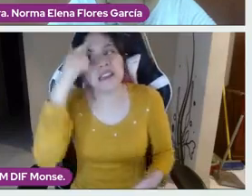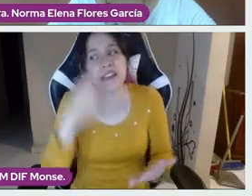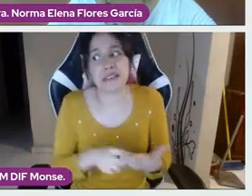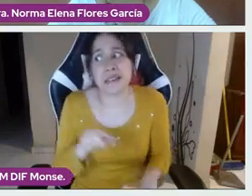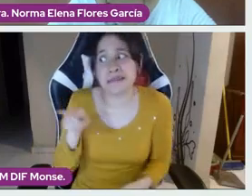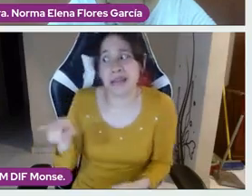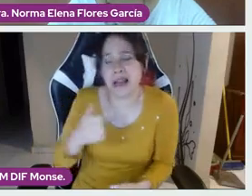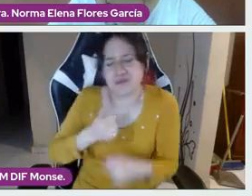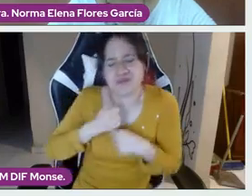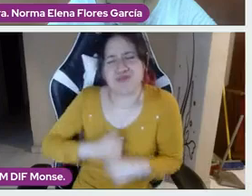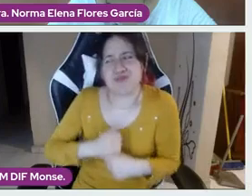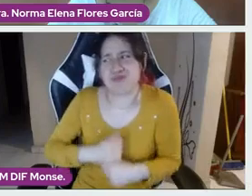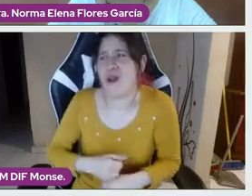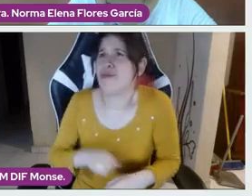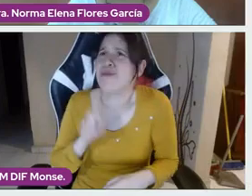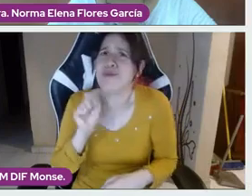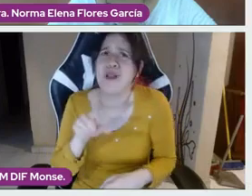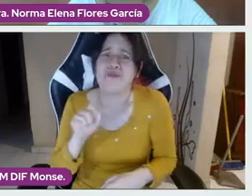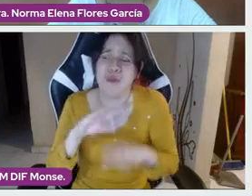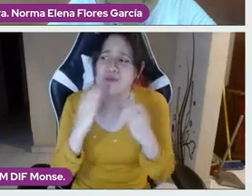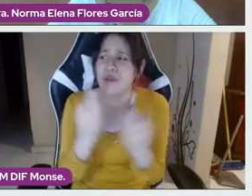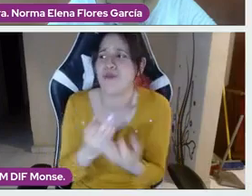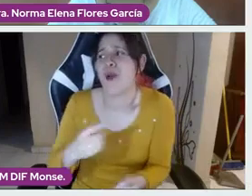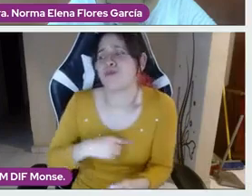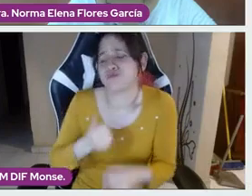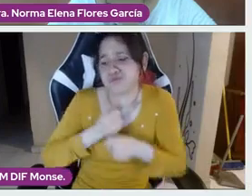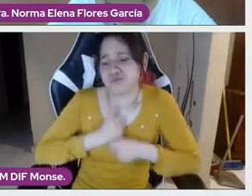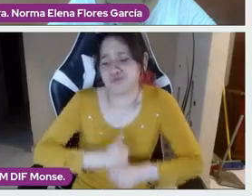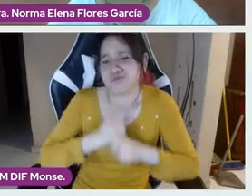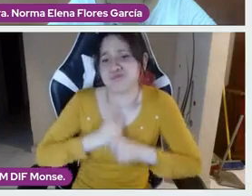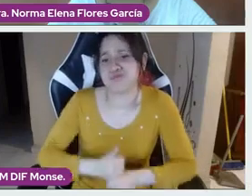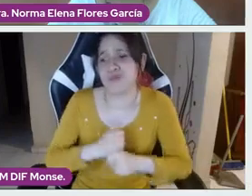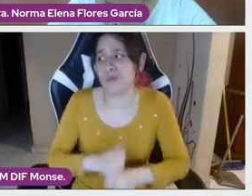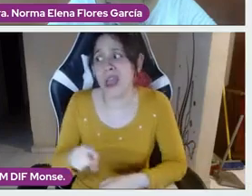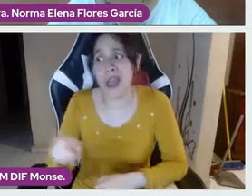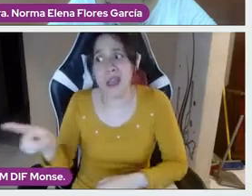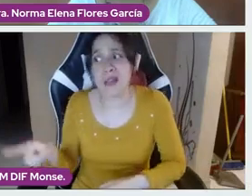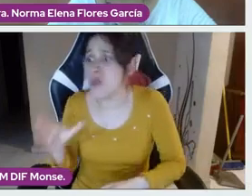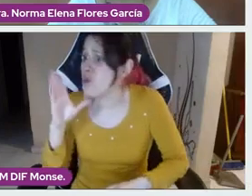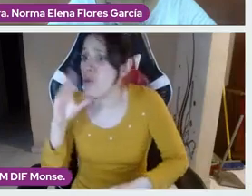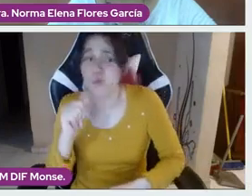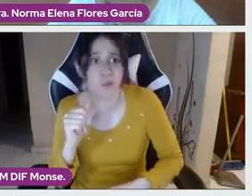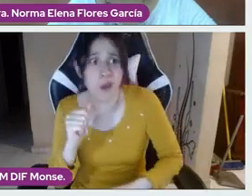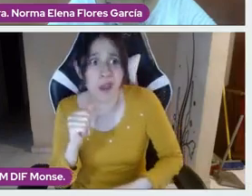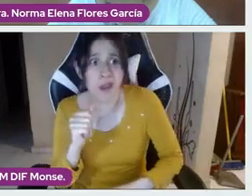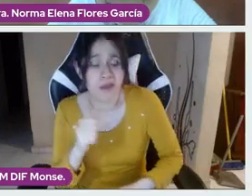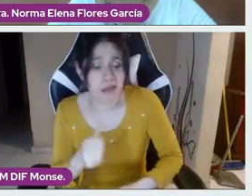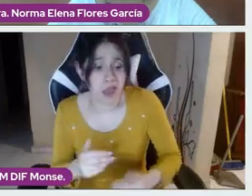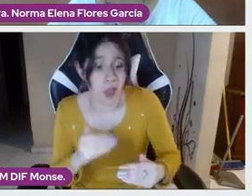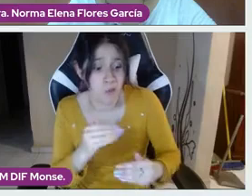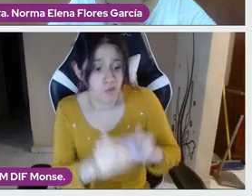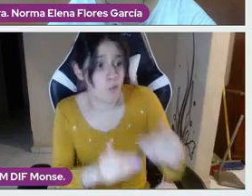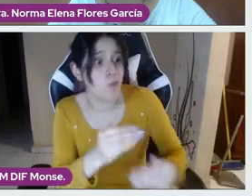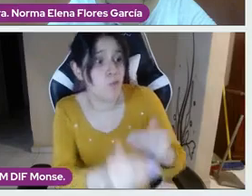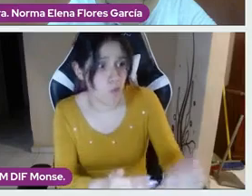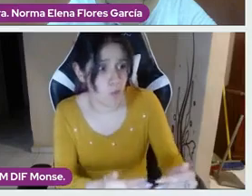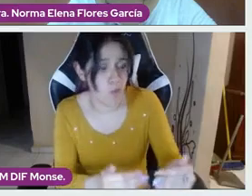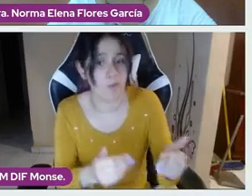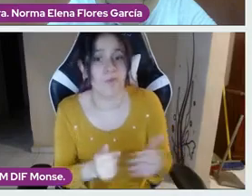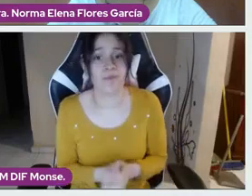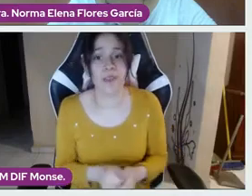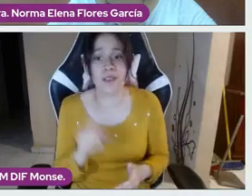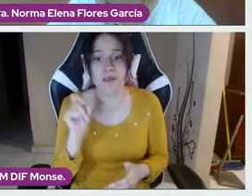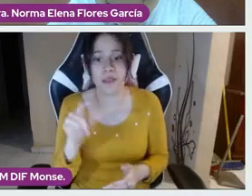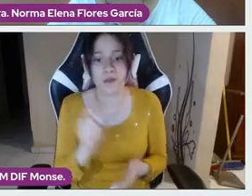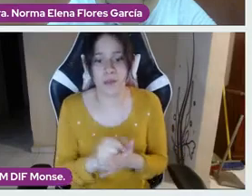sufriendo lo mismo que yo, a creer que no tienen los recursos para enfrentar. Algo importantísimo que comentaba